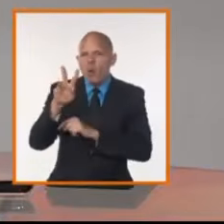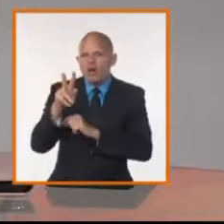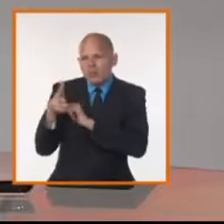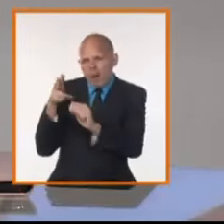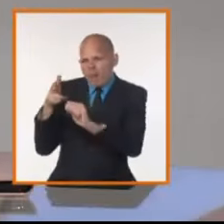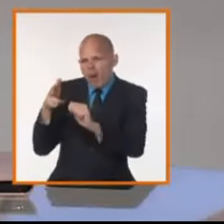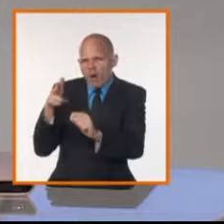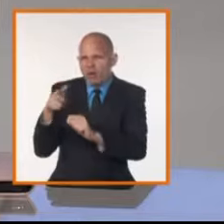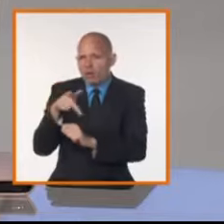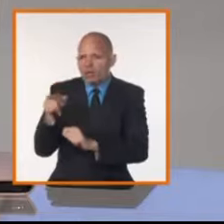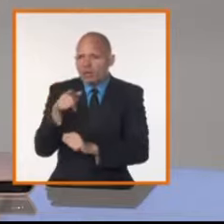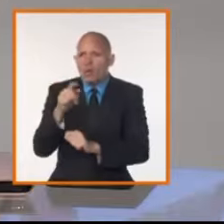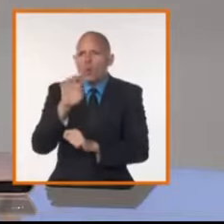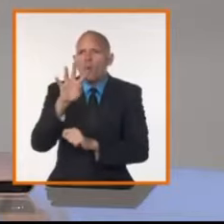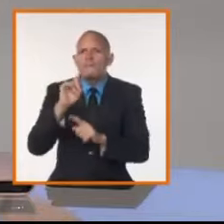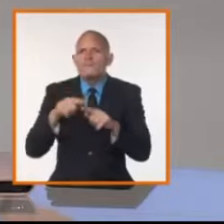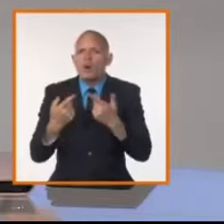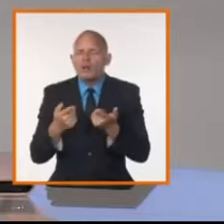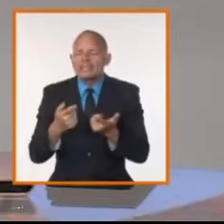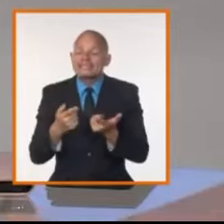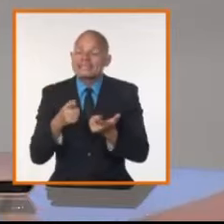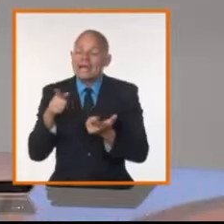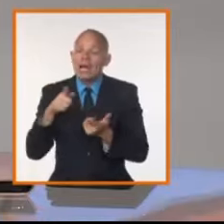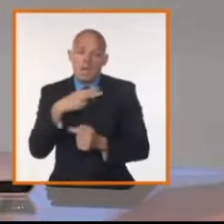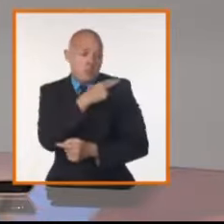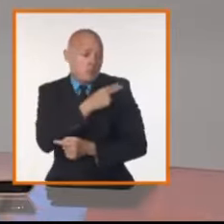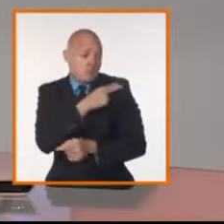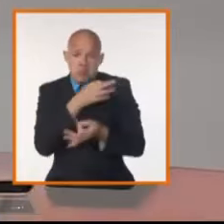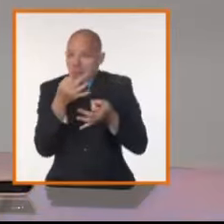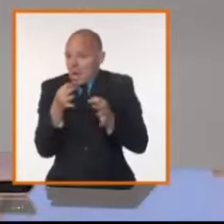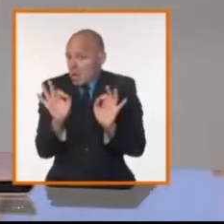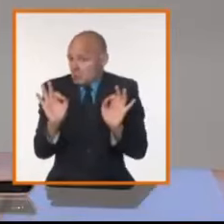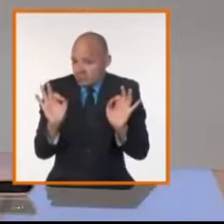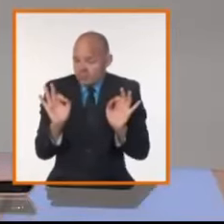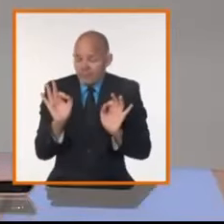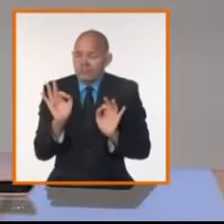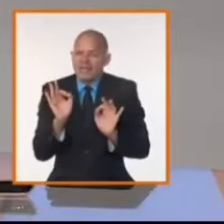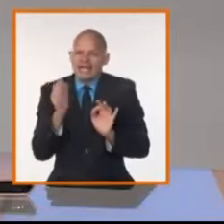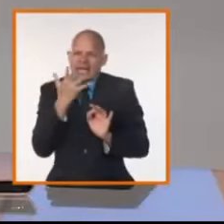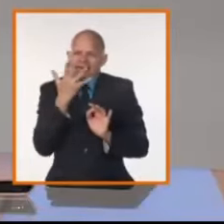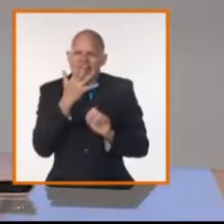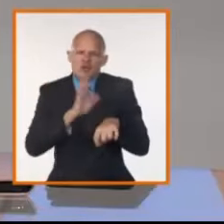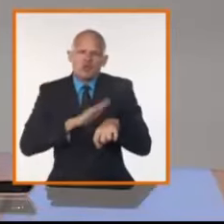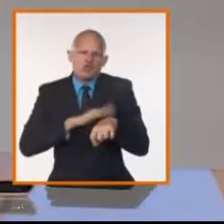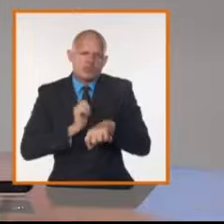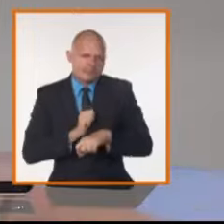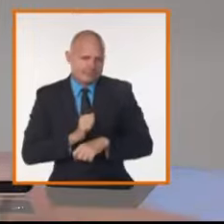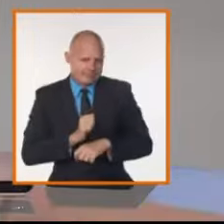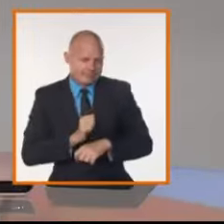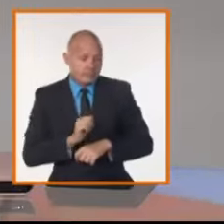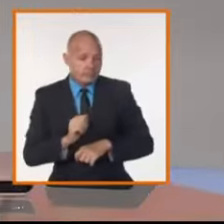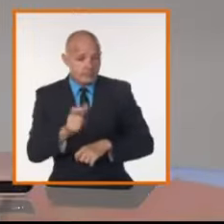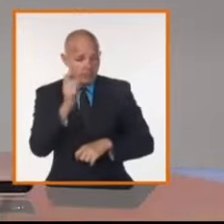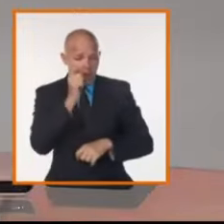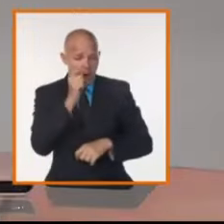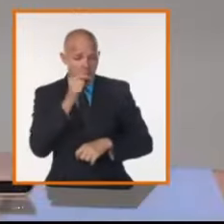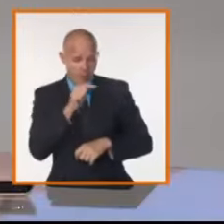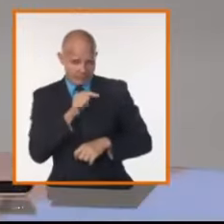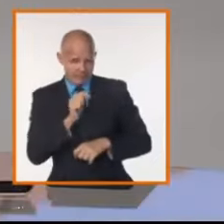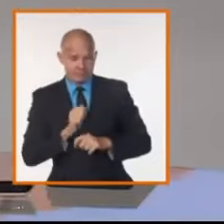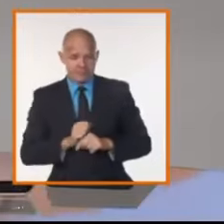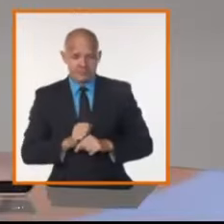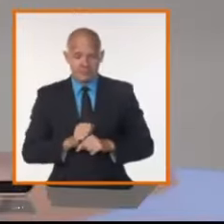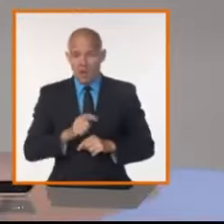de Robert fitco un hombre PR ruso un hombre que durante su campaña